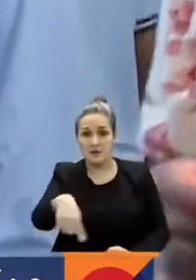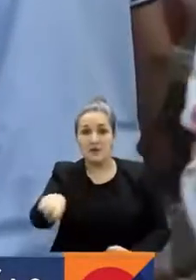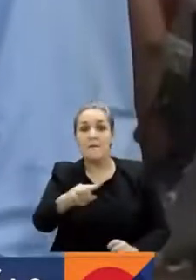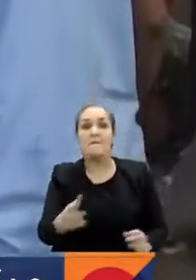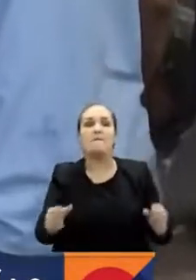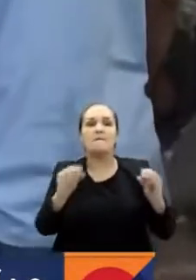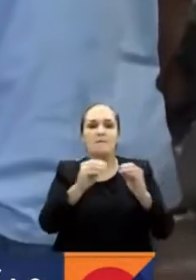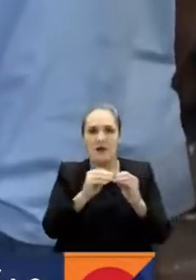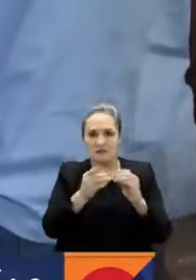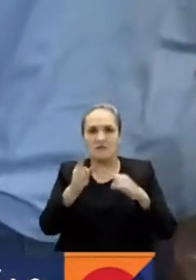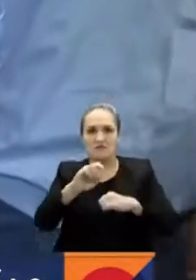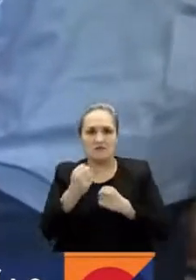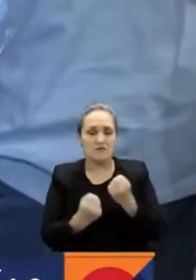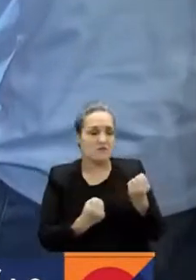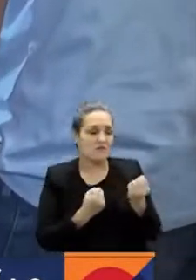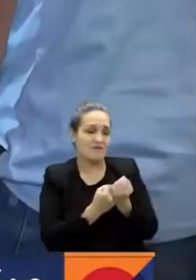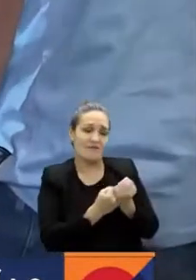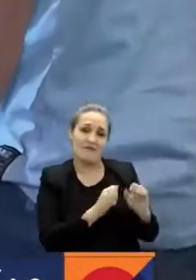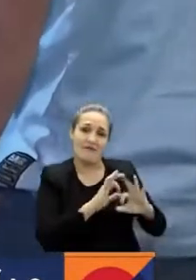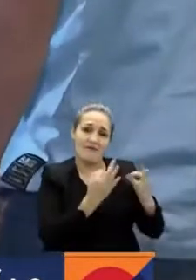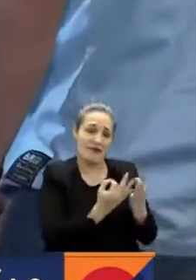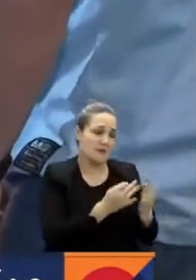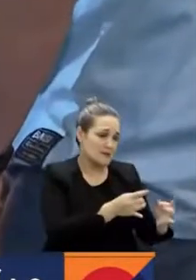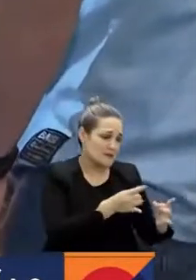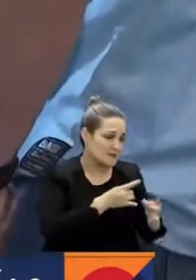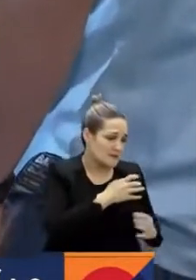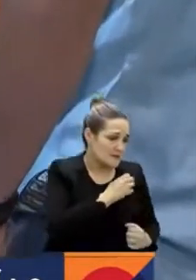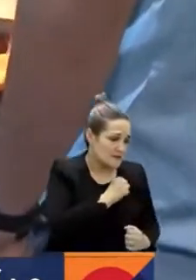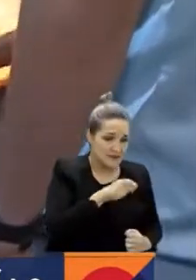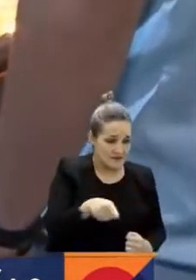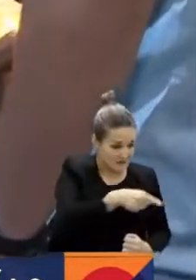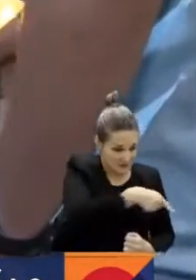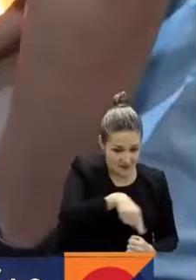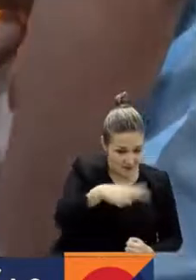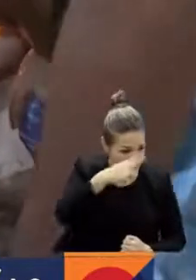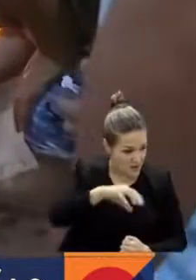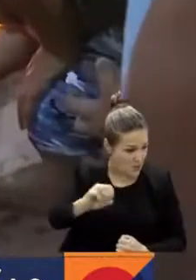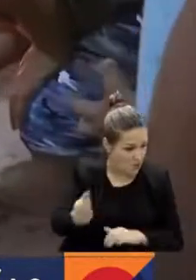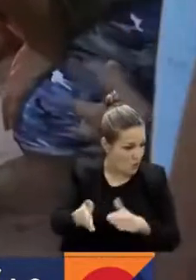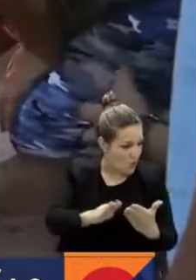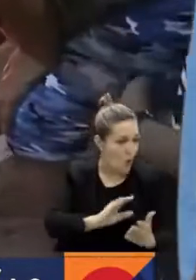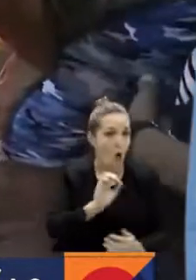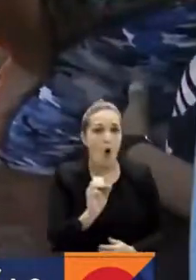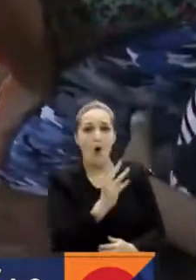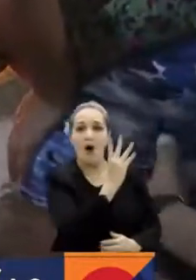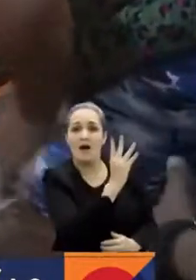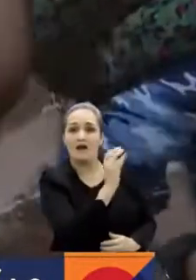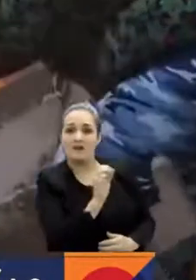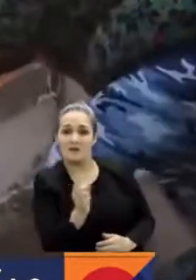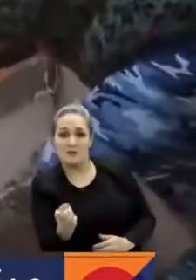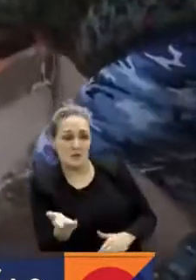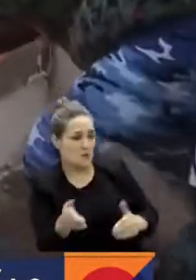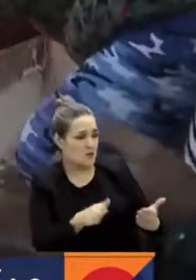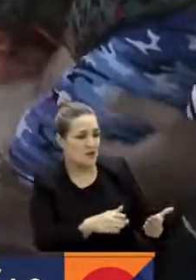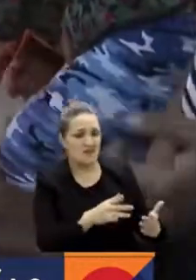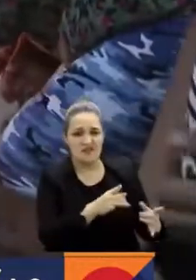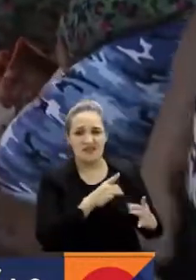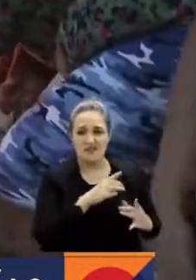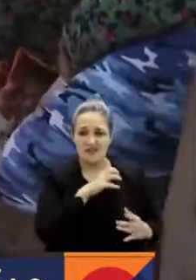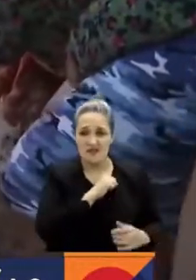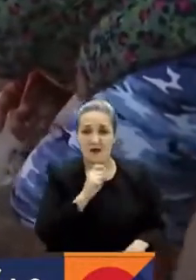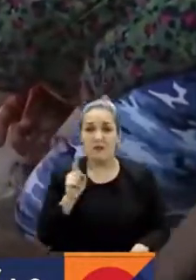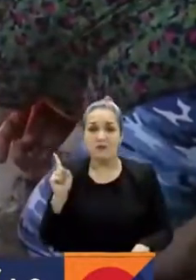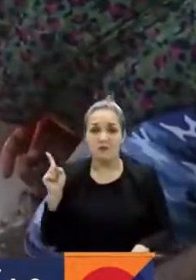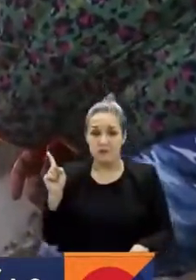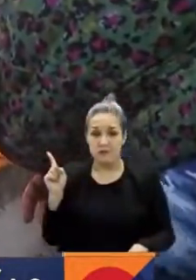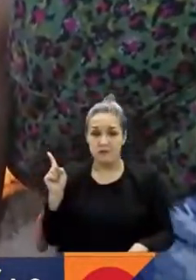también en respaldo a las familias que perdieron un hijo, que perdieron un esposo. Aquí estamos viendo un diseño